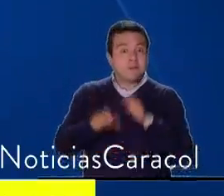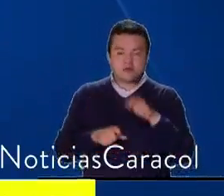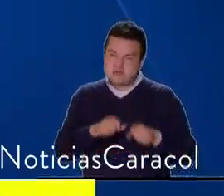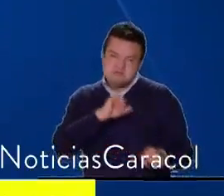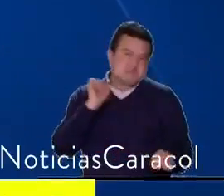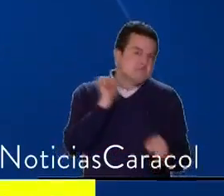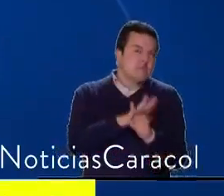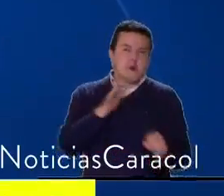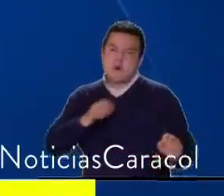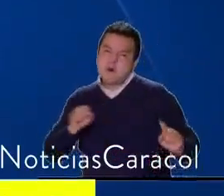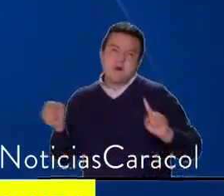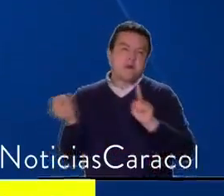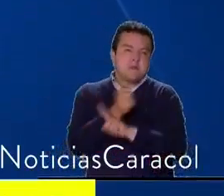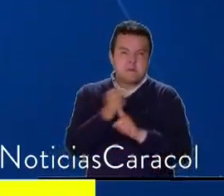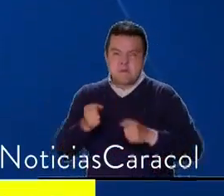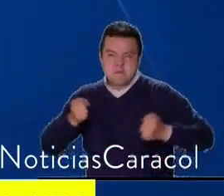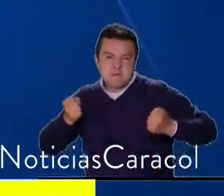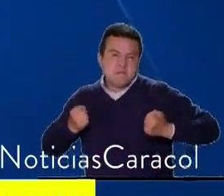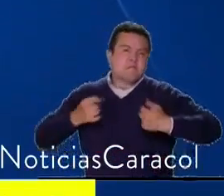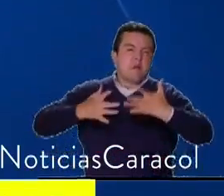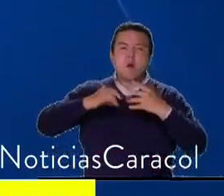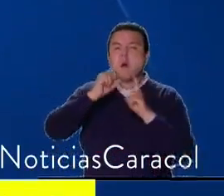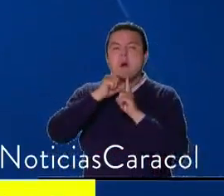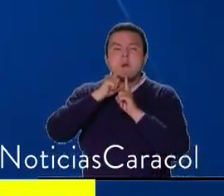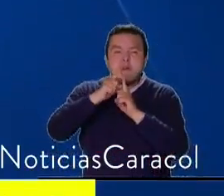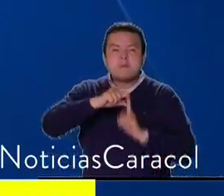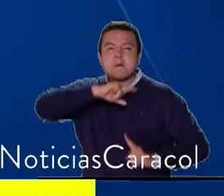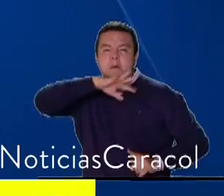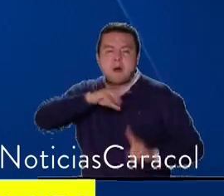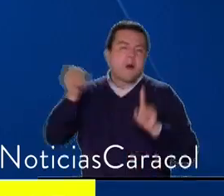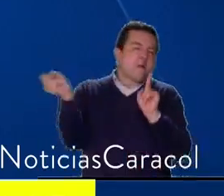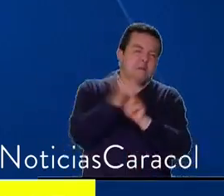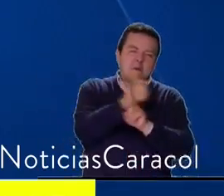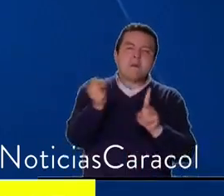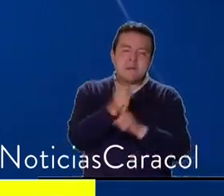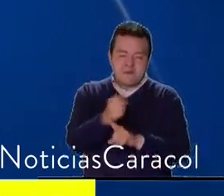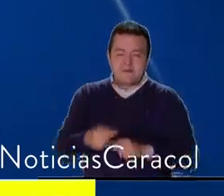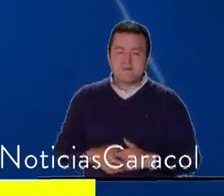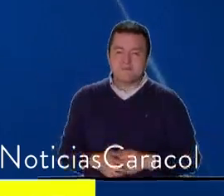violenta, atacando física y verbalmente a los uniformados.